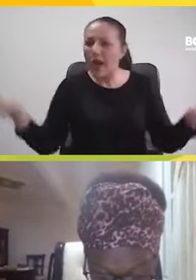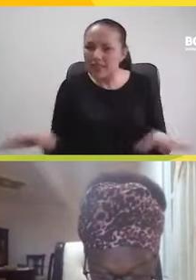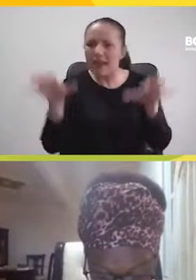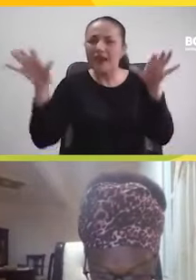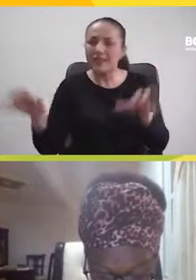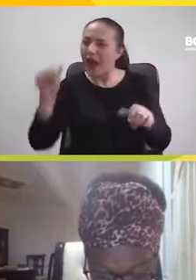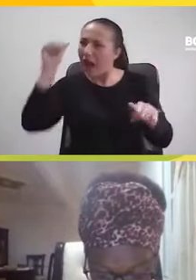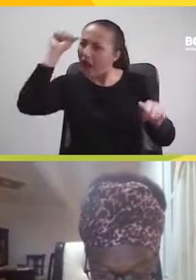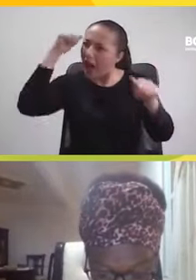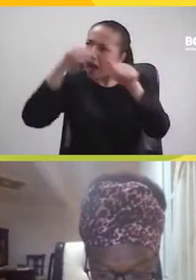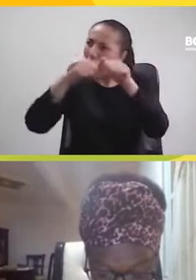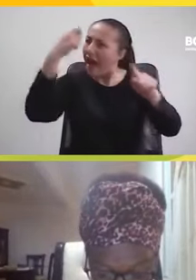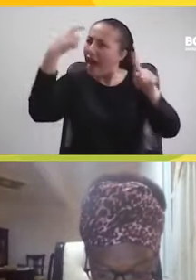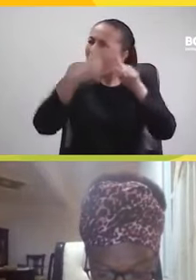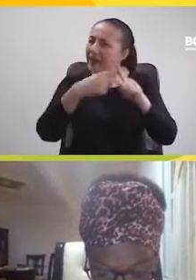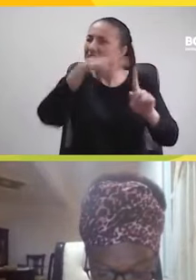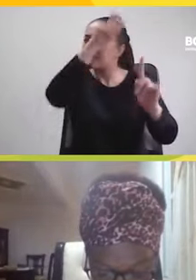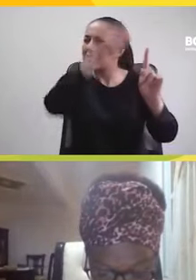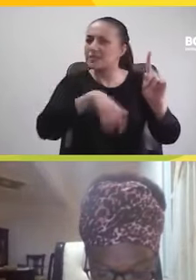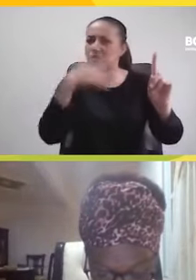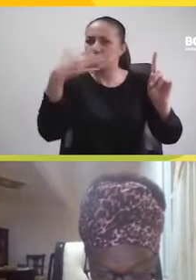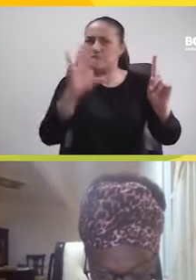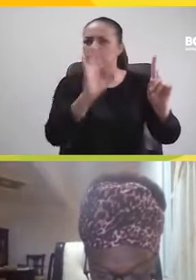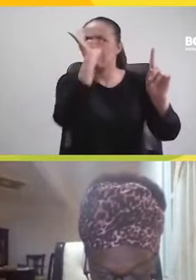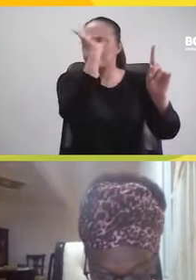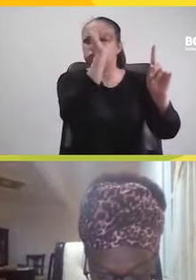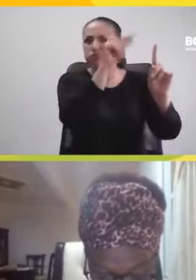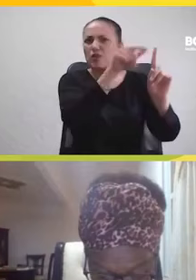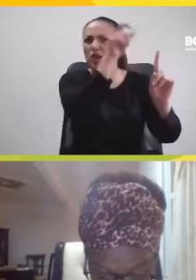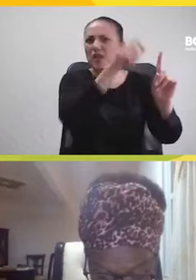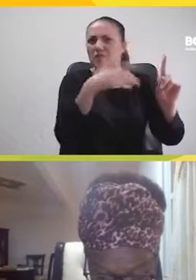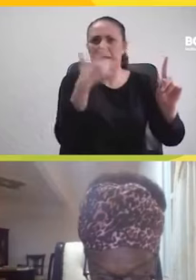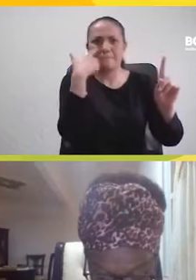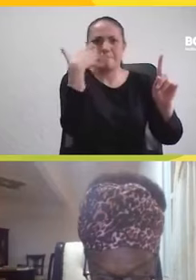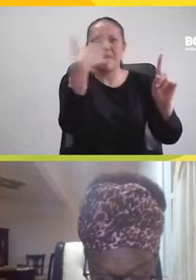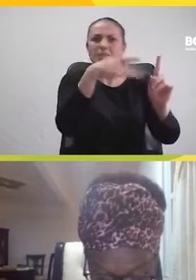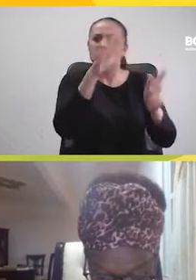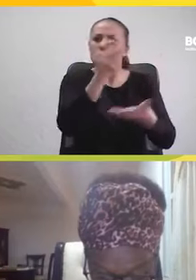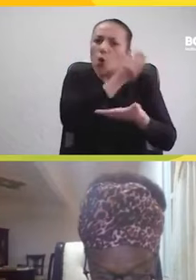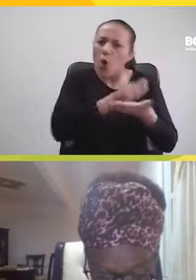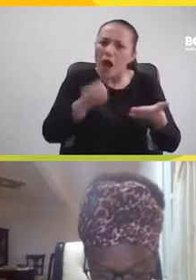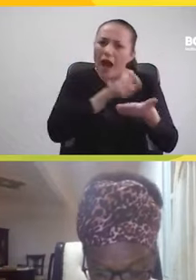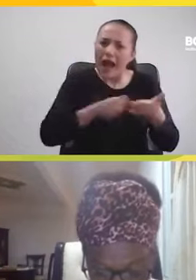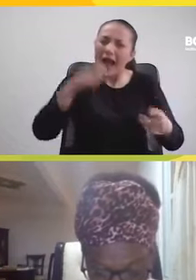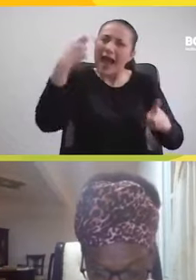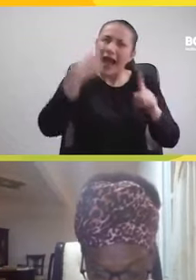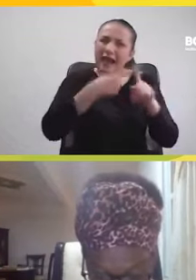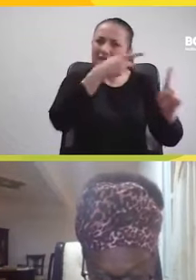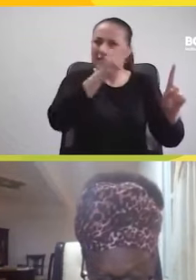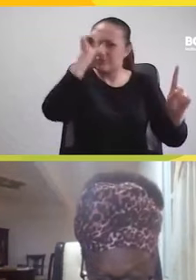remembrando a nuestro mayor escritor. Y yo valdría preguntarle si existe una